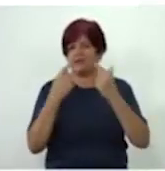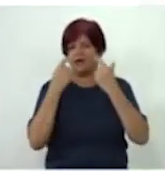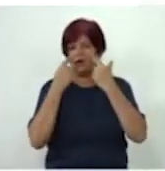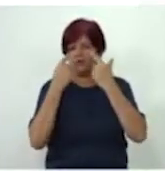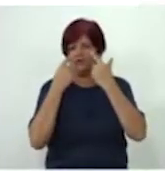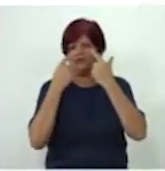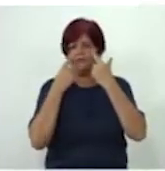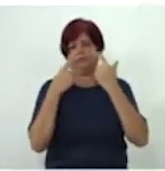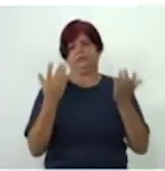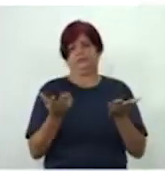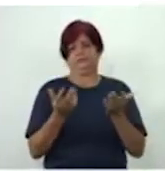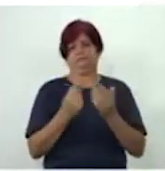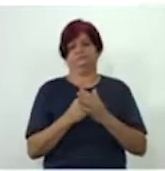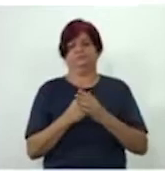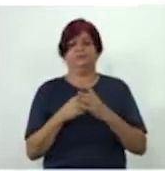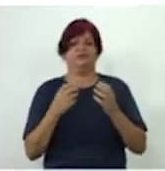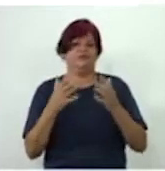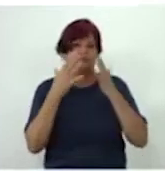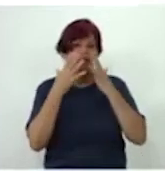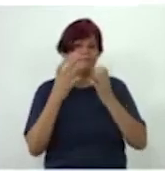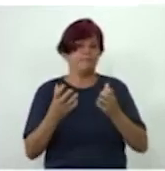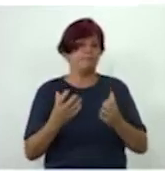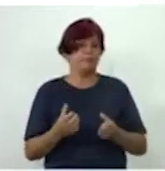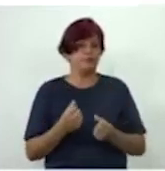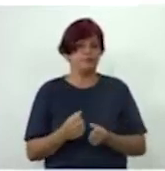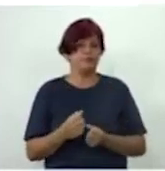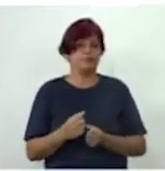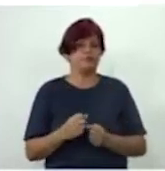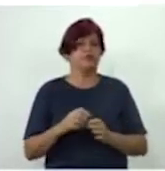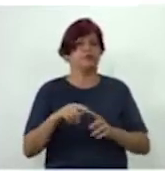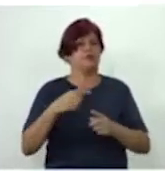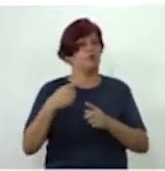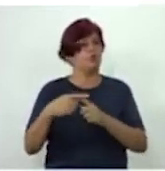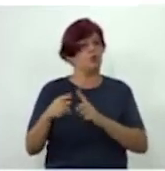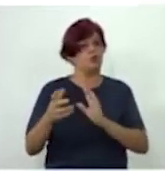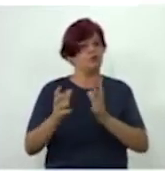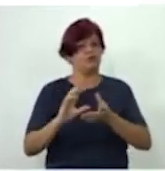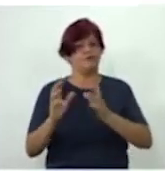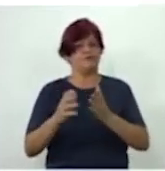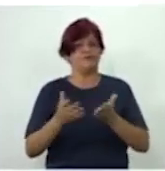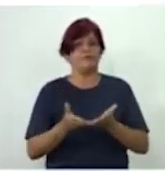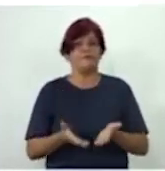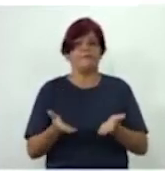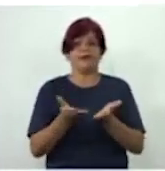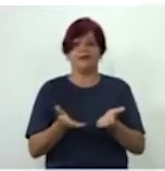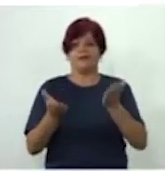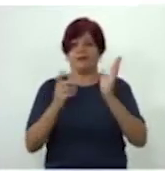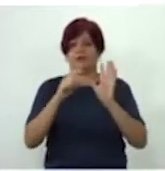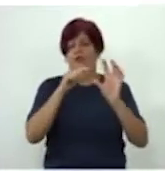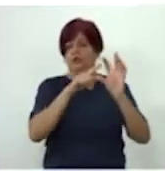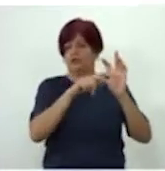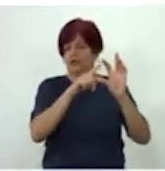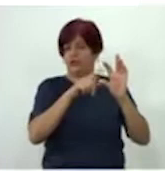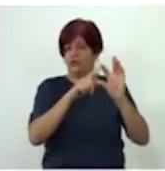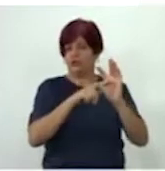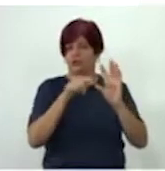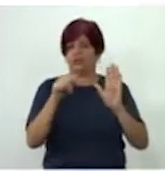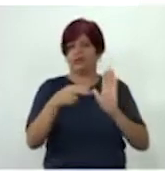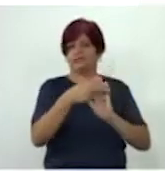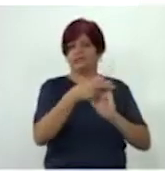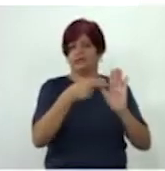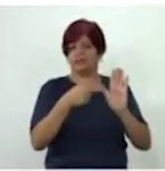observación, que es predominante sobre los demás métodos para el desarrollo de los contenidos en la